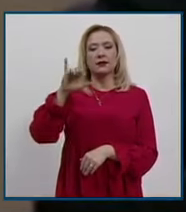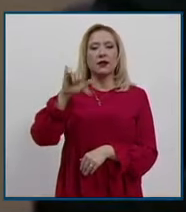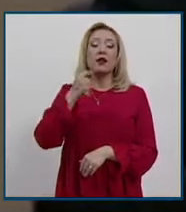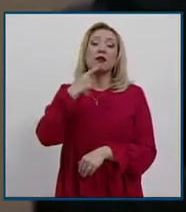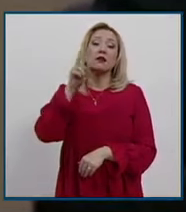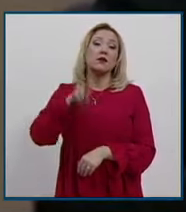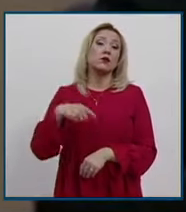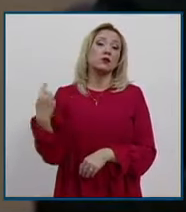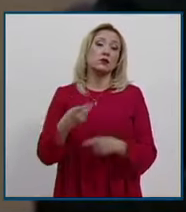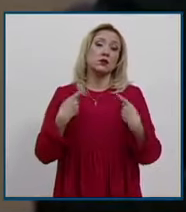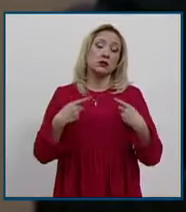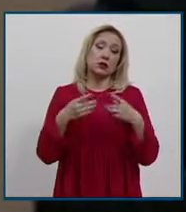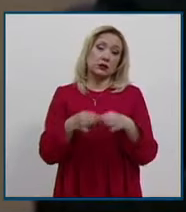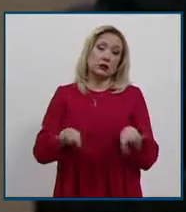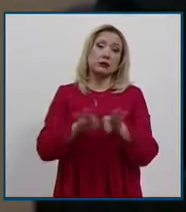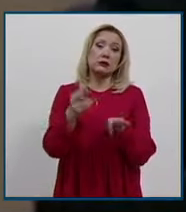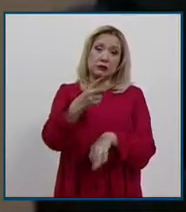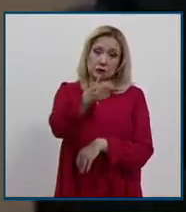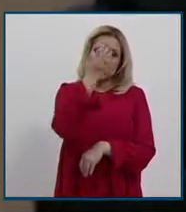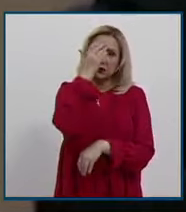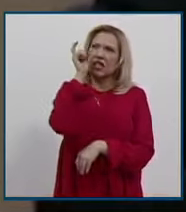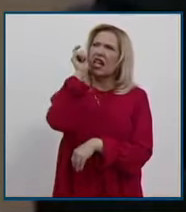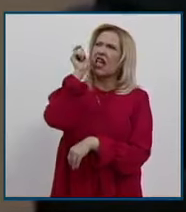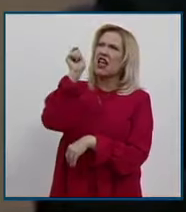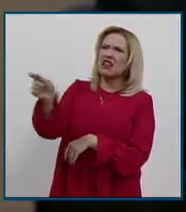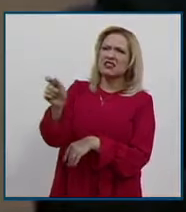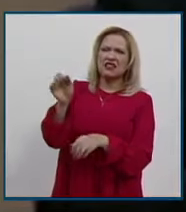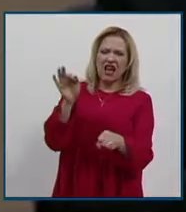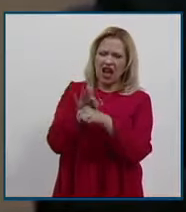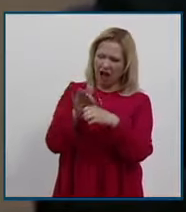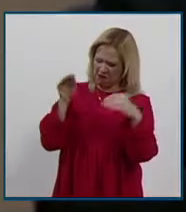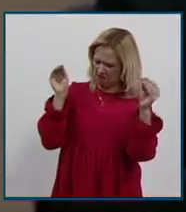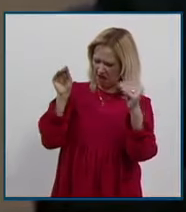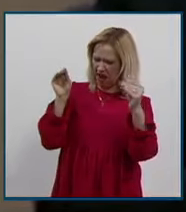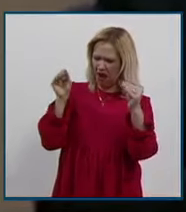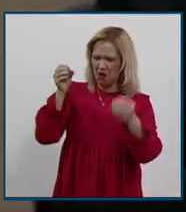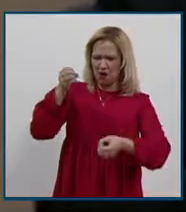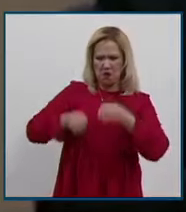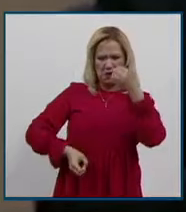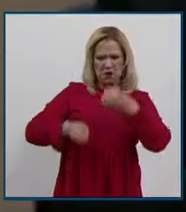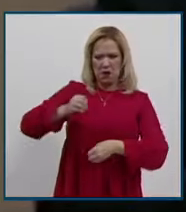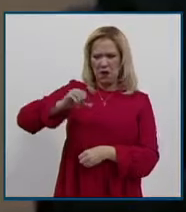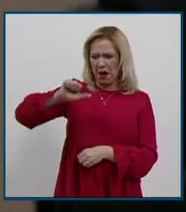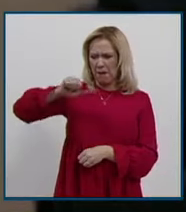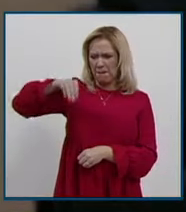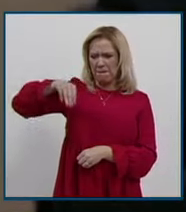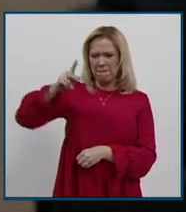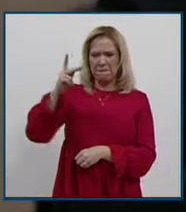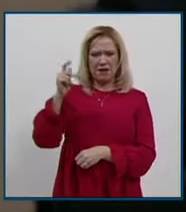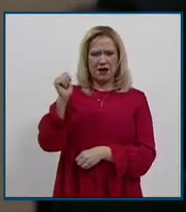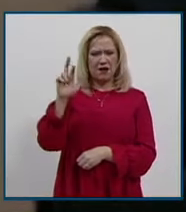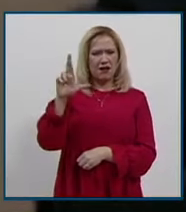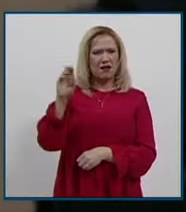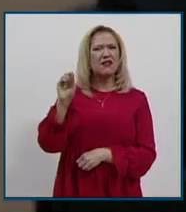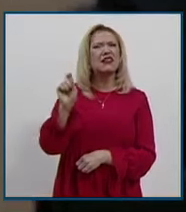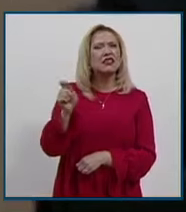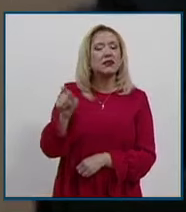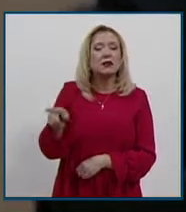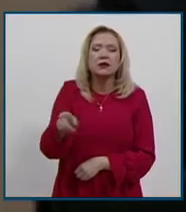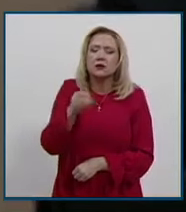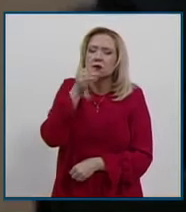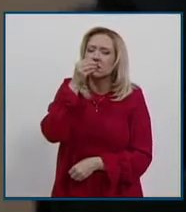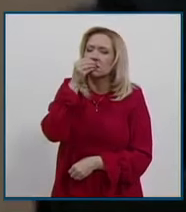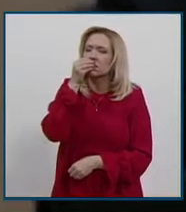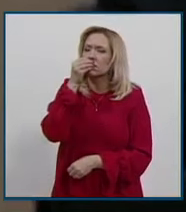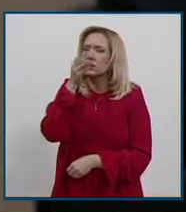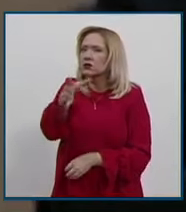personas conozcan el juicio de amparo ha sido el mejor instrumento jurídico que hemos encontrado en este país e incluso en